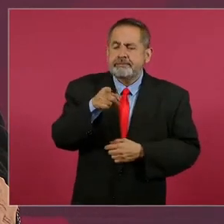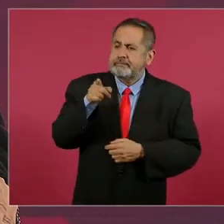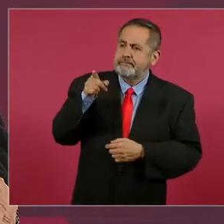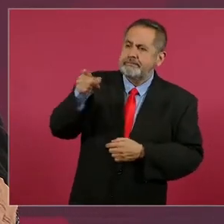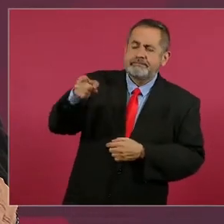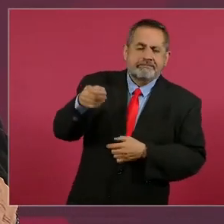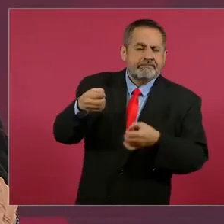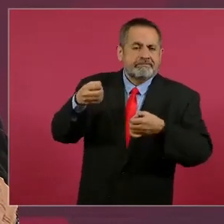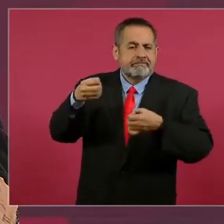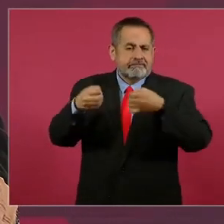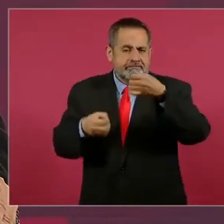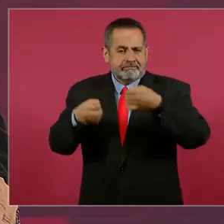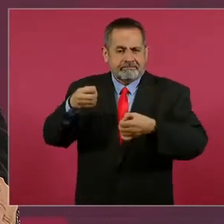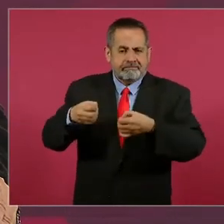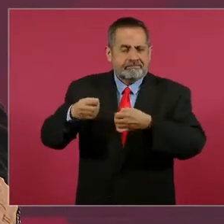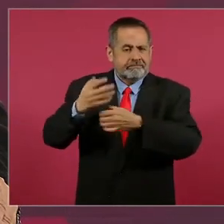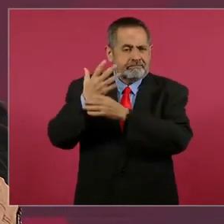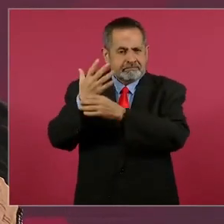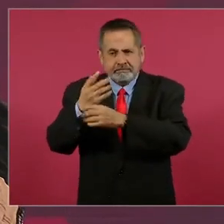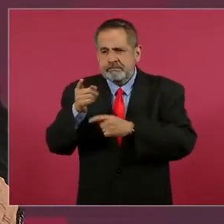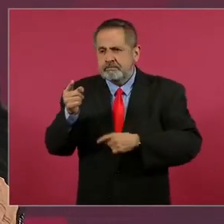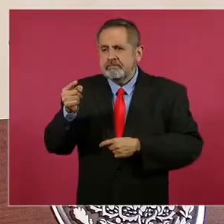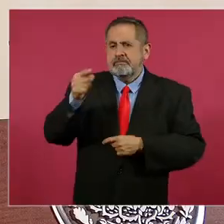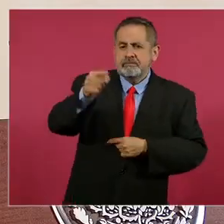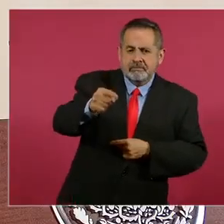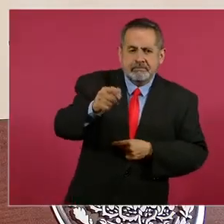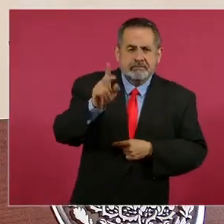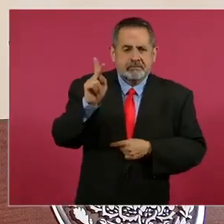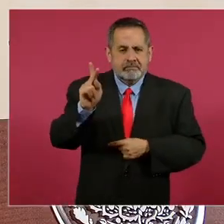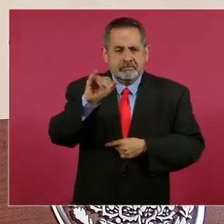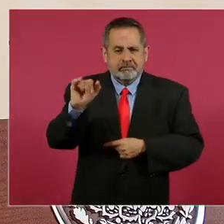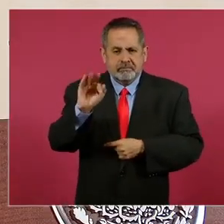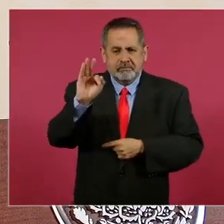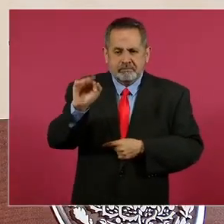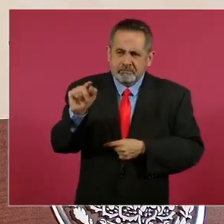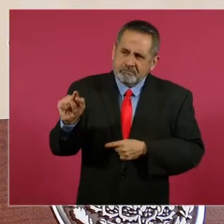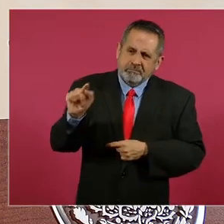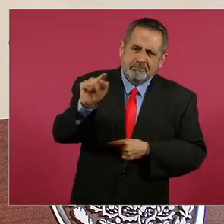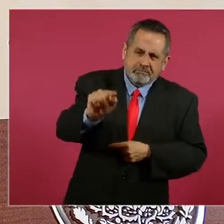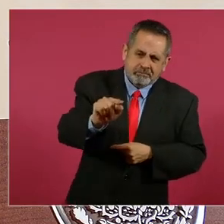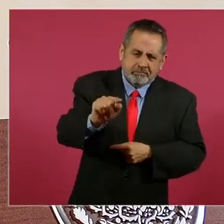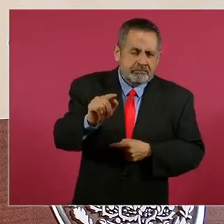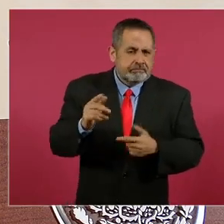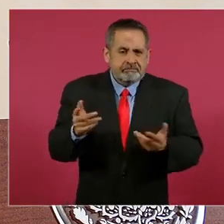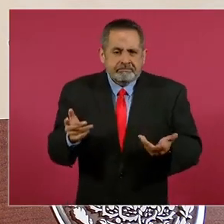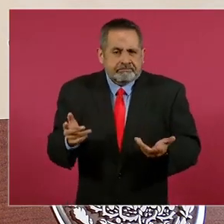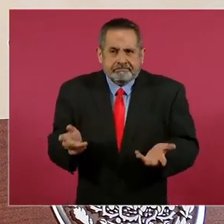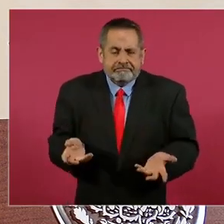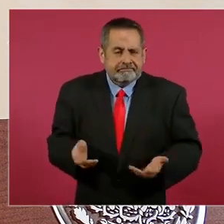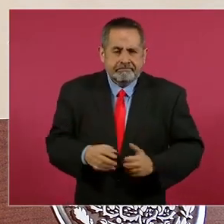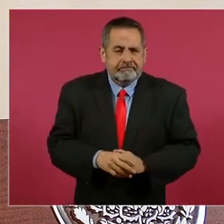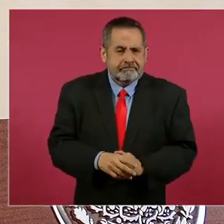juez, está en manos del Poder Judicial, porque si no,